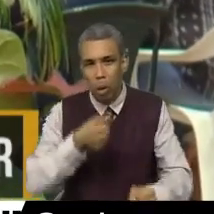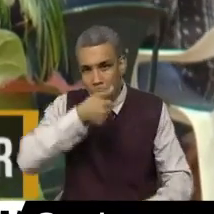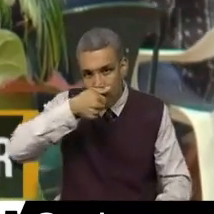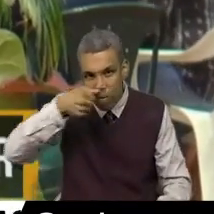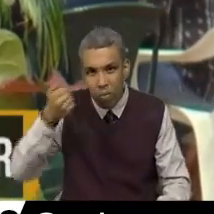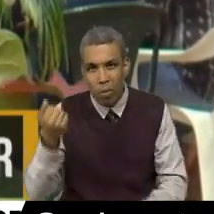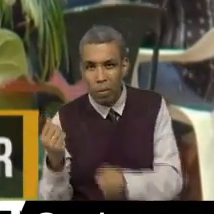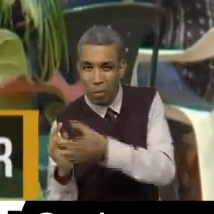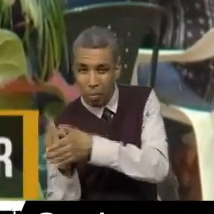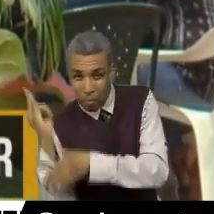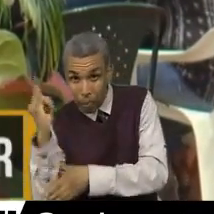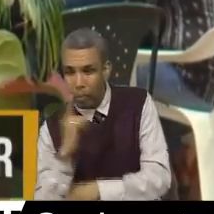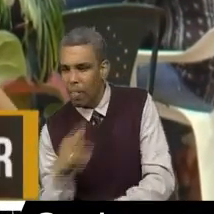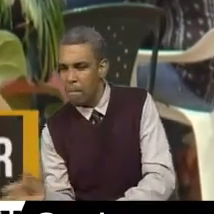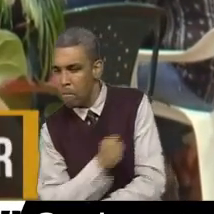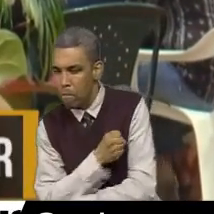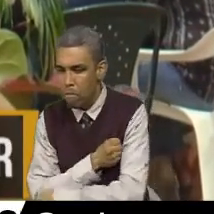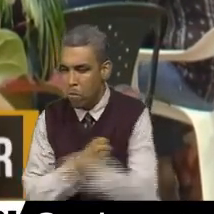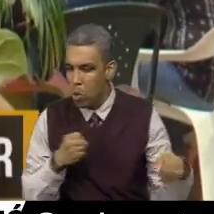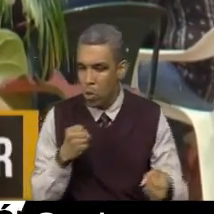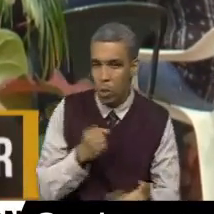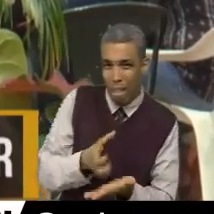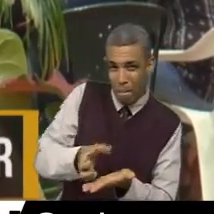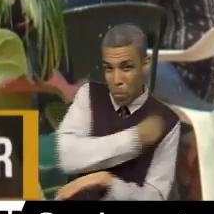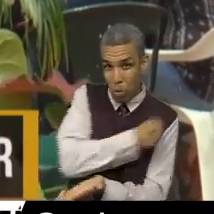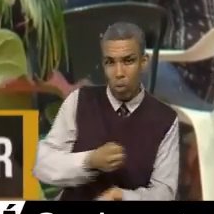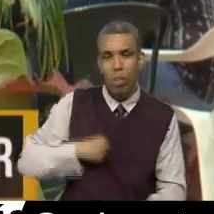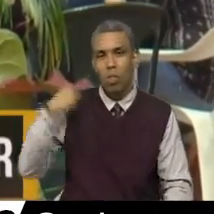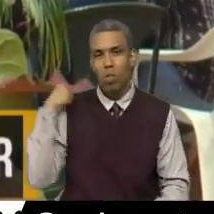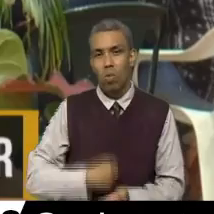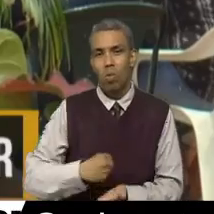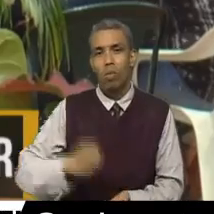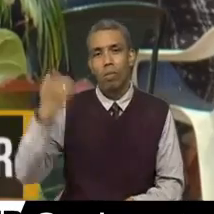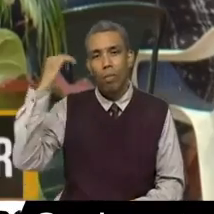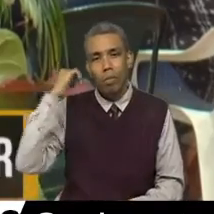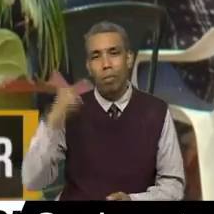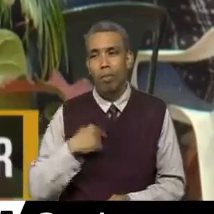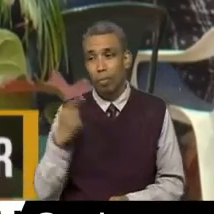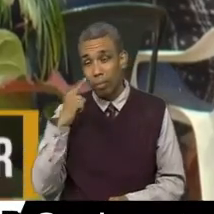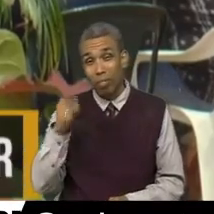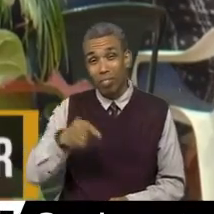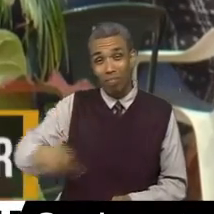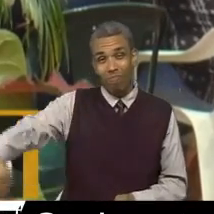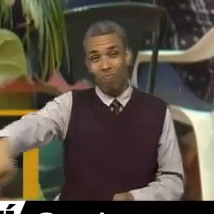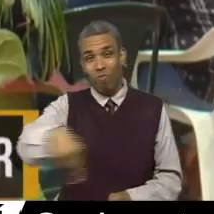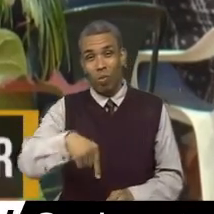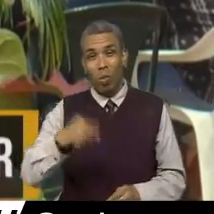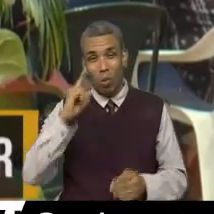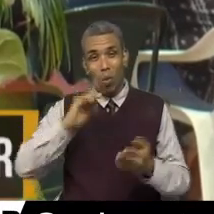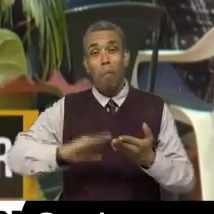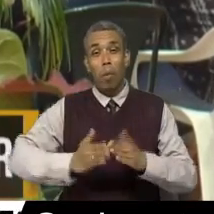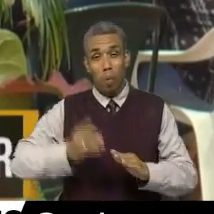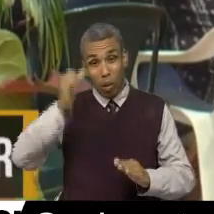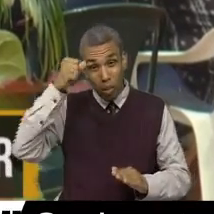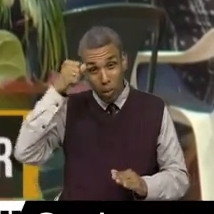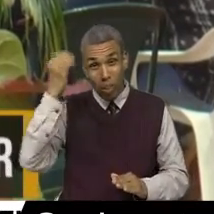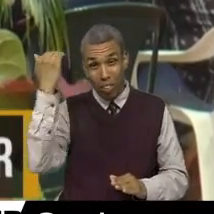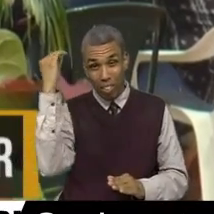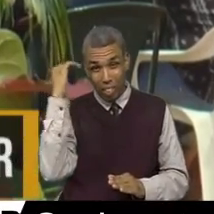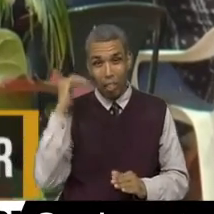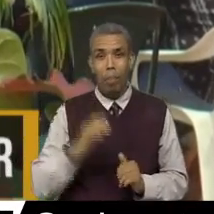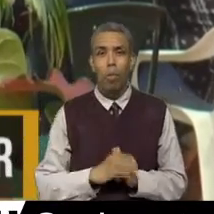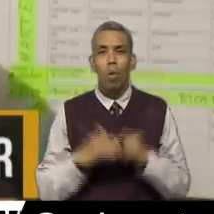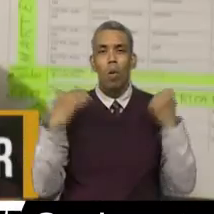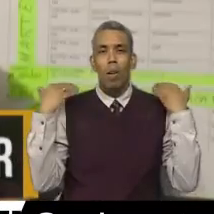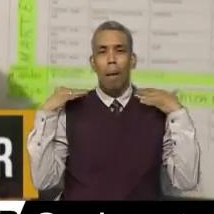lo mismo que le pasó a los campesinos de la población de Tumaco el pasado jueves, donde se presentó una masacre. Escuchemos entonces las